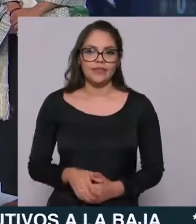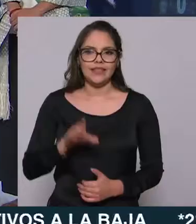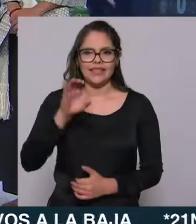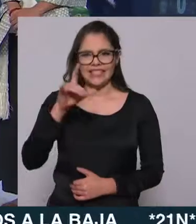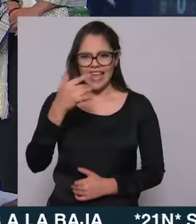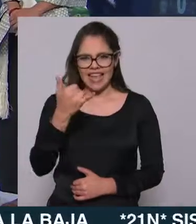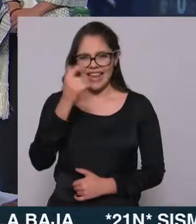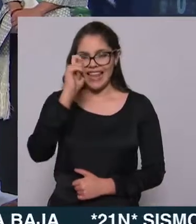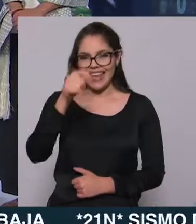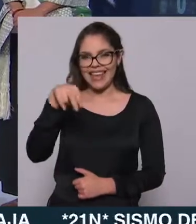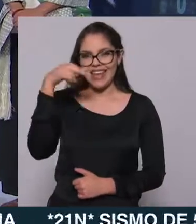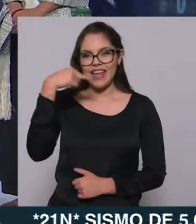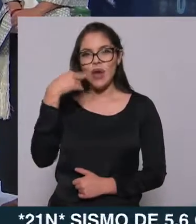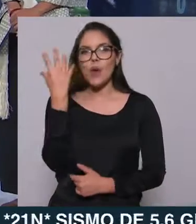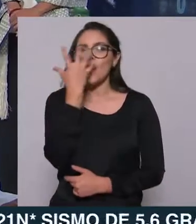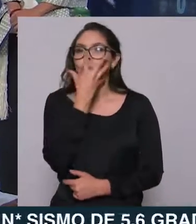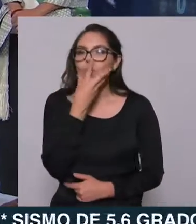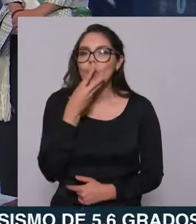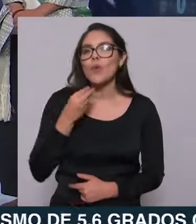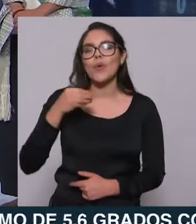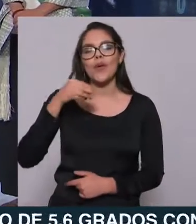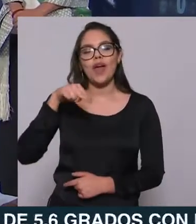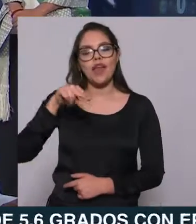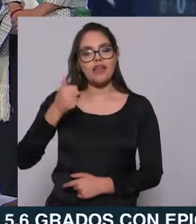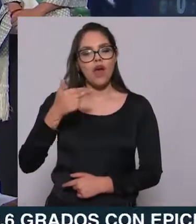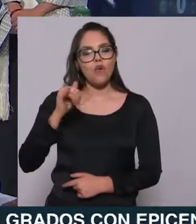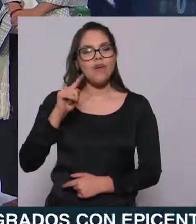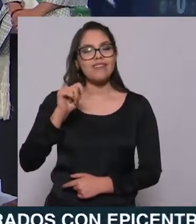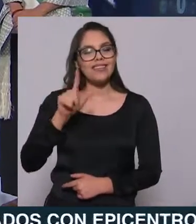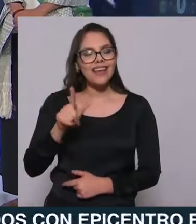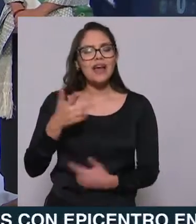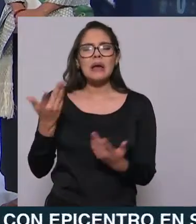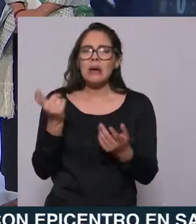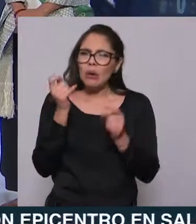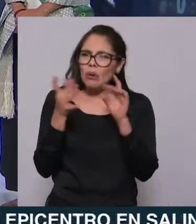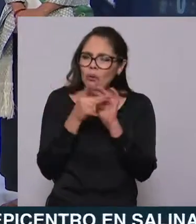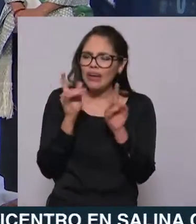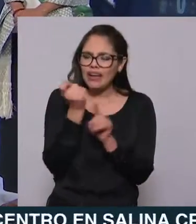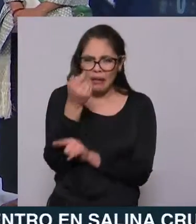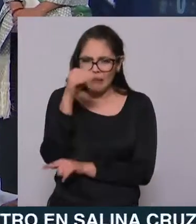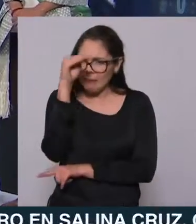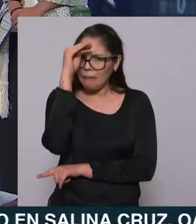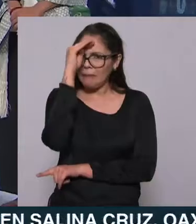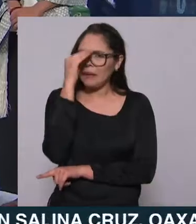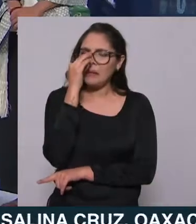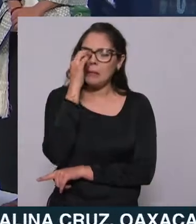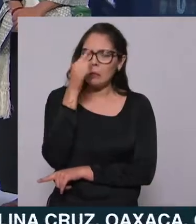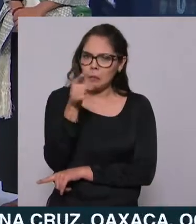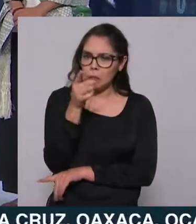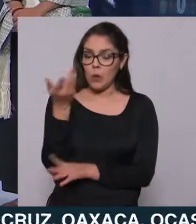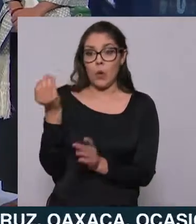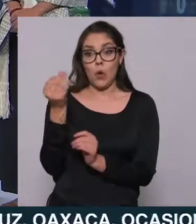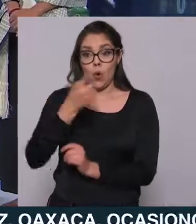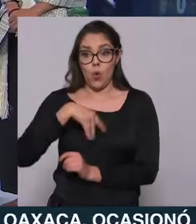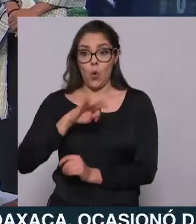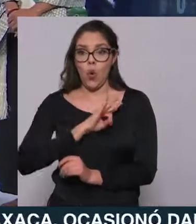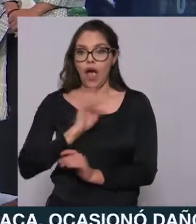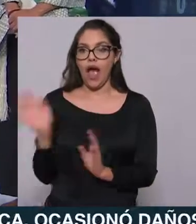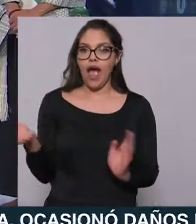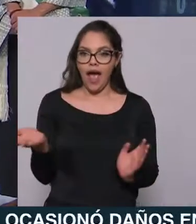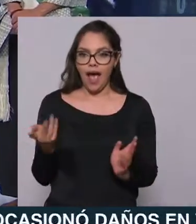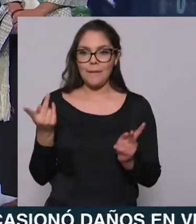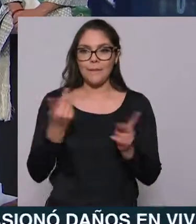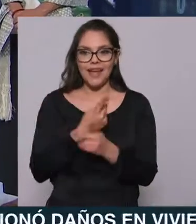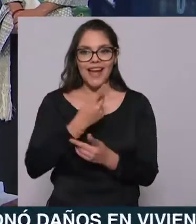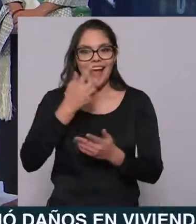significa ternura en náhuatl. Sí, claro. Celit, cuéntanos un poquito sobre el criterio por el cual, bueno, ustedes han sido acreedoras a